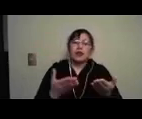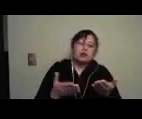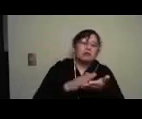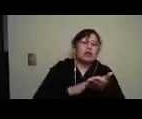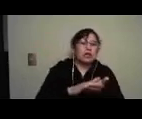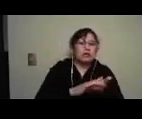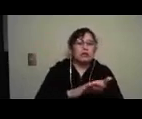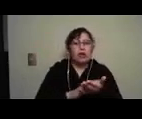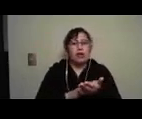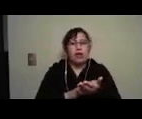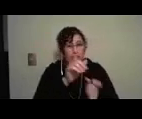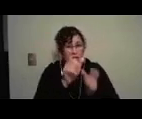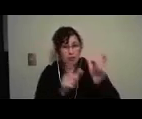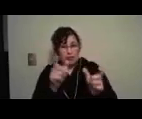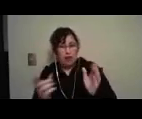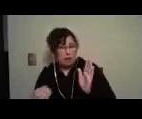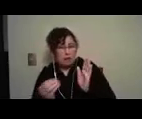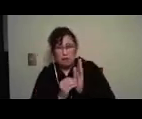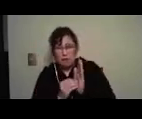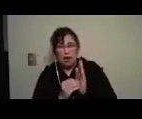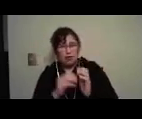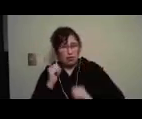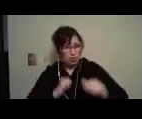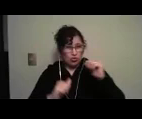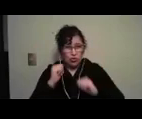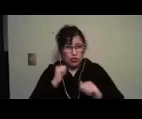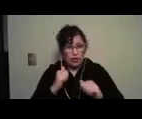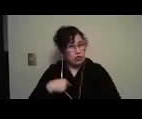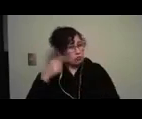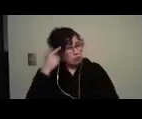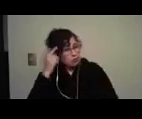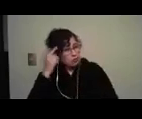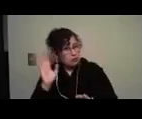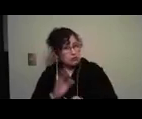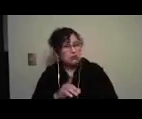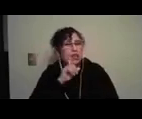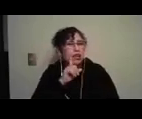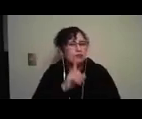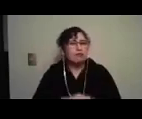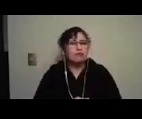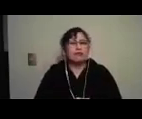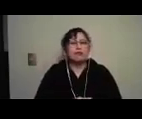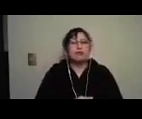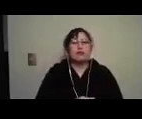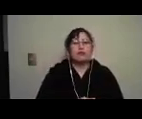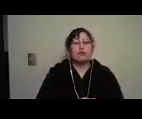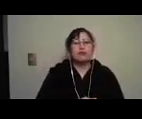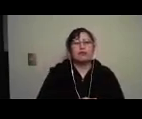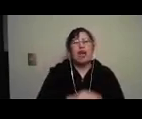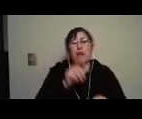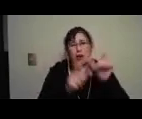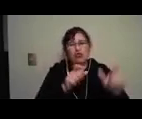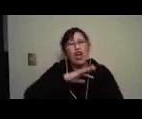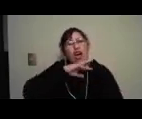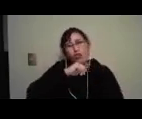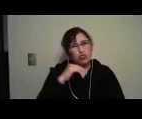particularmente a quienes más le ha pasado la cuenta, de acuerdo a mi impresión, tiene que ver con la población adulta mayor